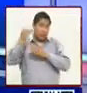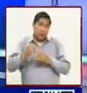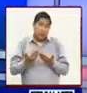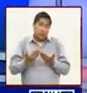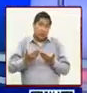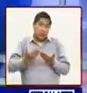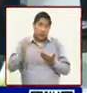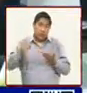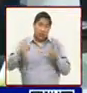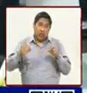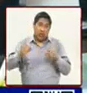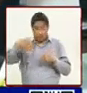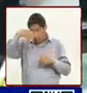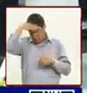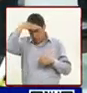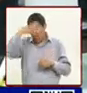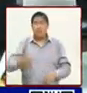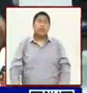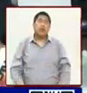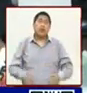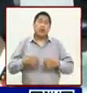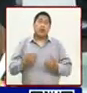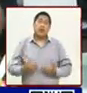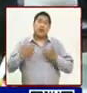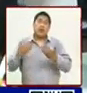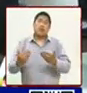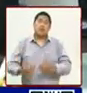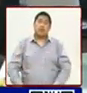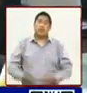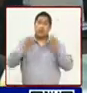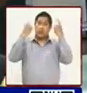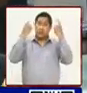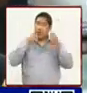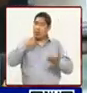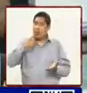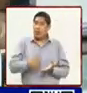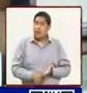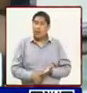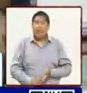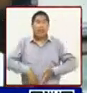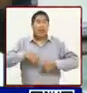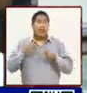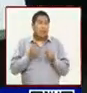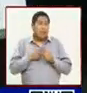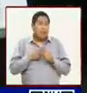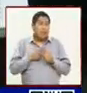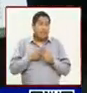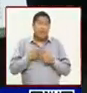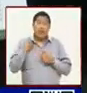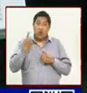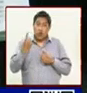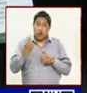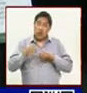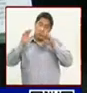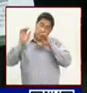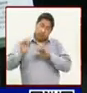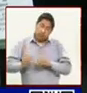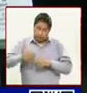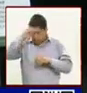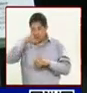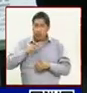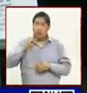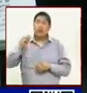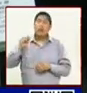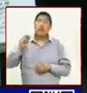debate. Hemos presentado dos cartas. En primera instancia, una dirigida al señor